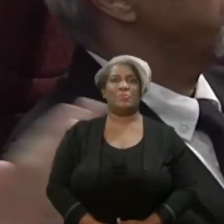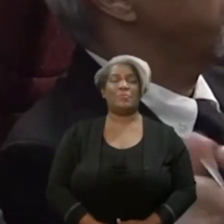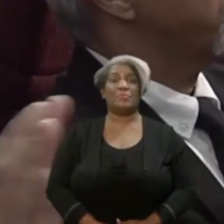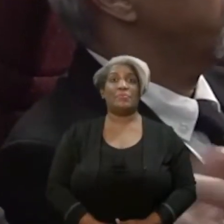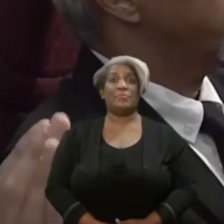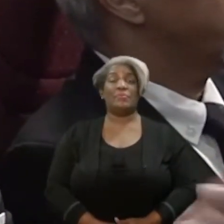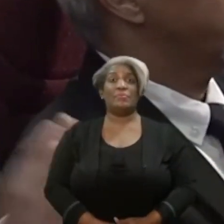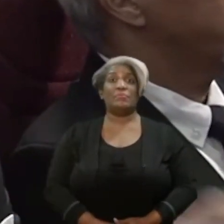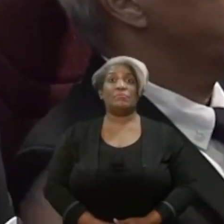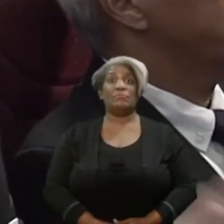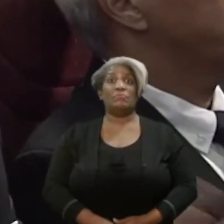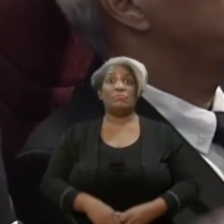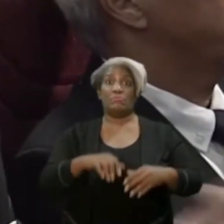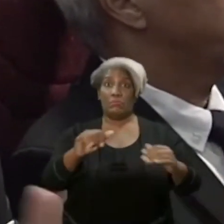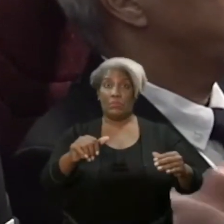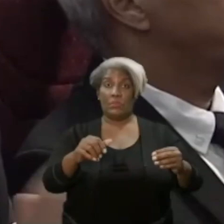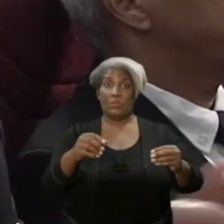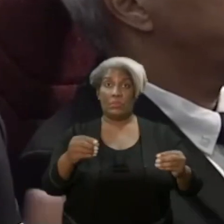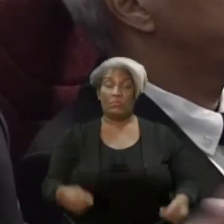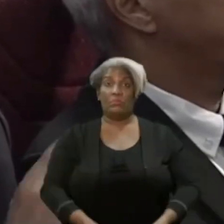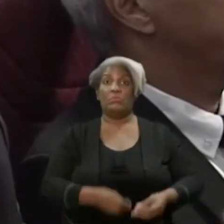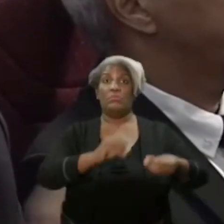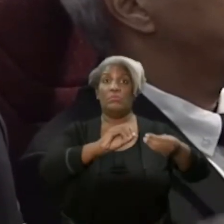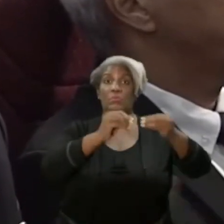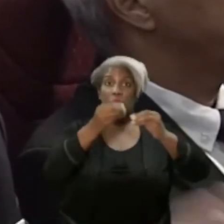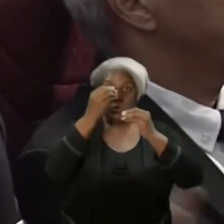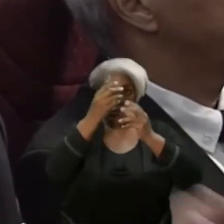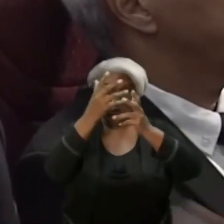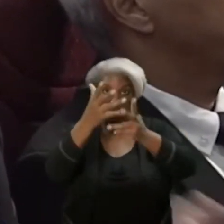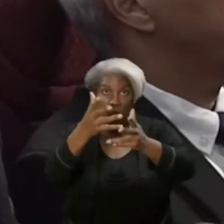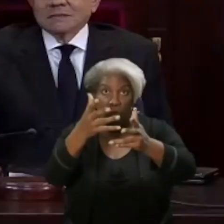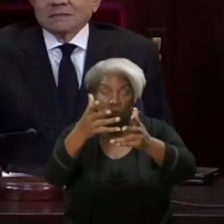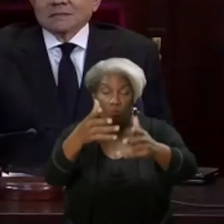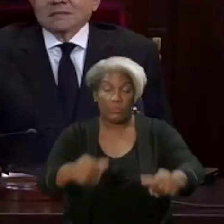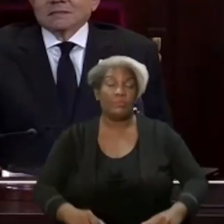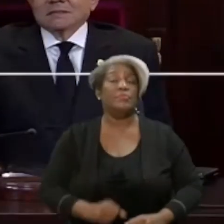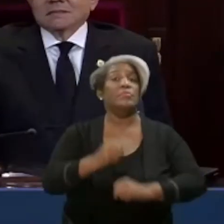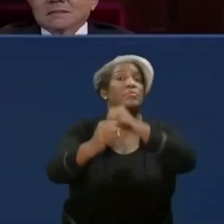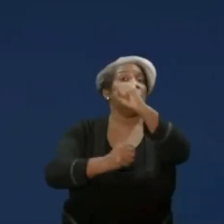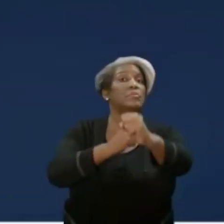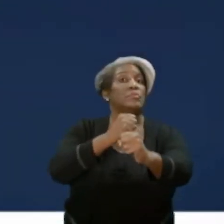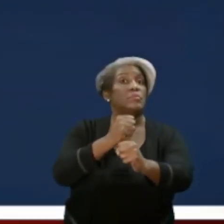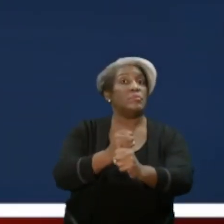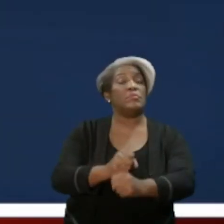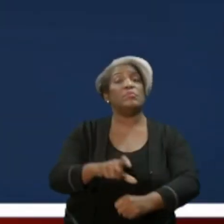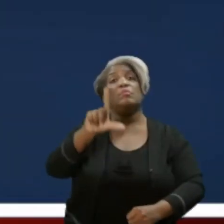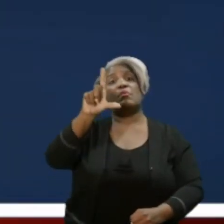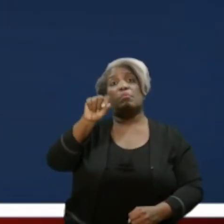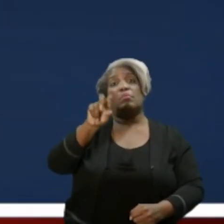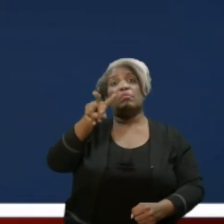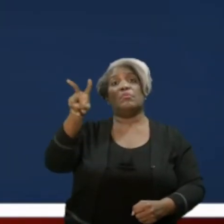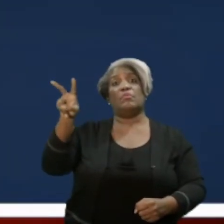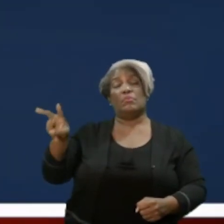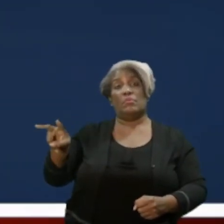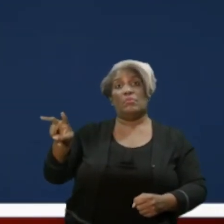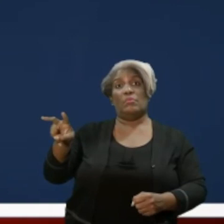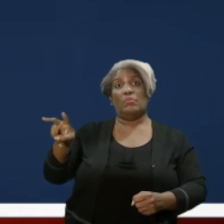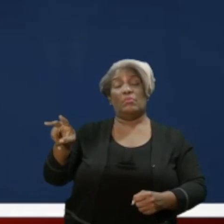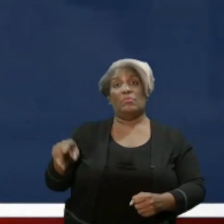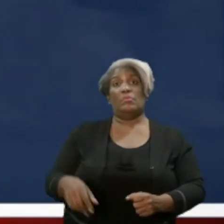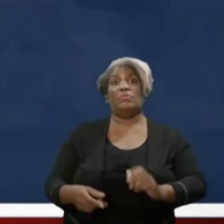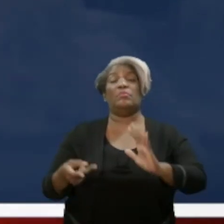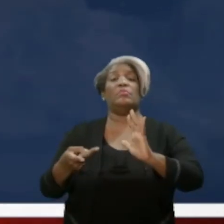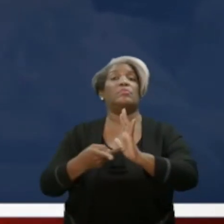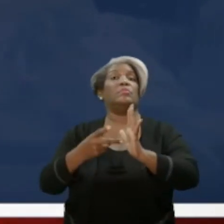Pero aquí están las estadísticas. En 2022 la tasa de desocupación abierta fue de